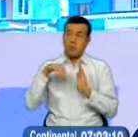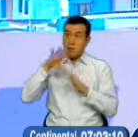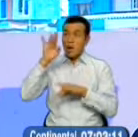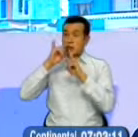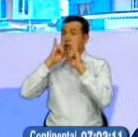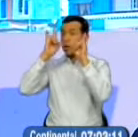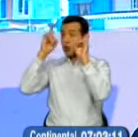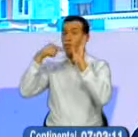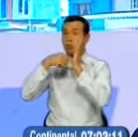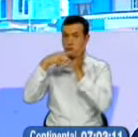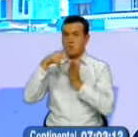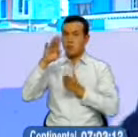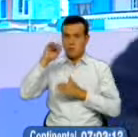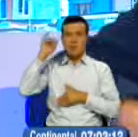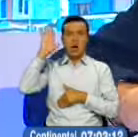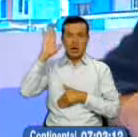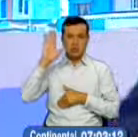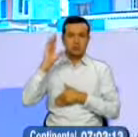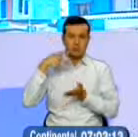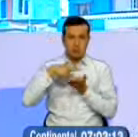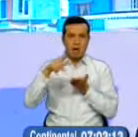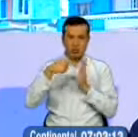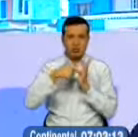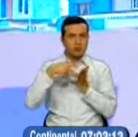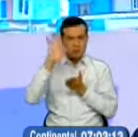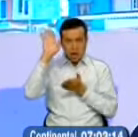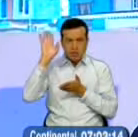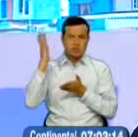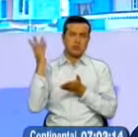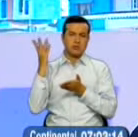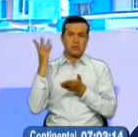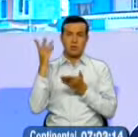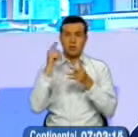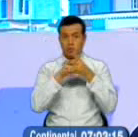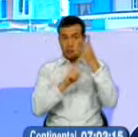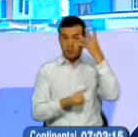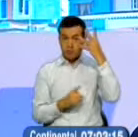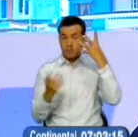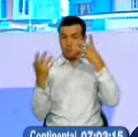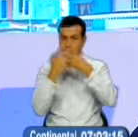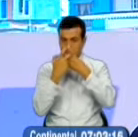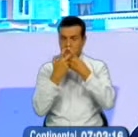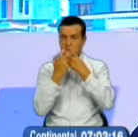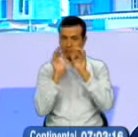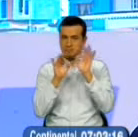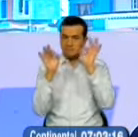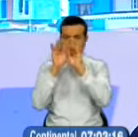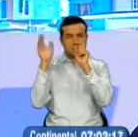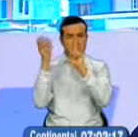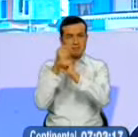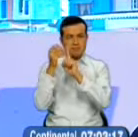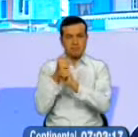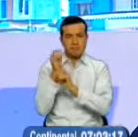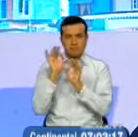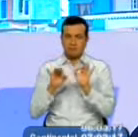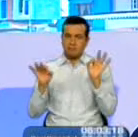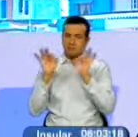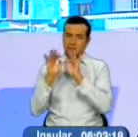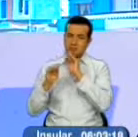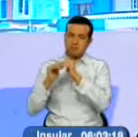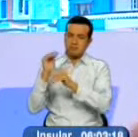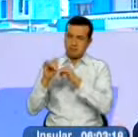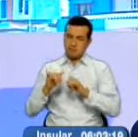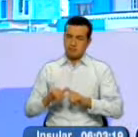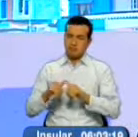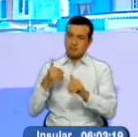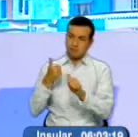recursos sean los que más tributen. Estos cuatro elementos conjugados me parece que permiten logros efectivos y contundentes en